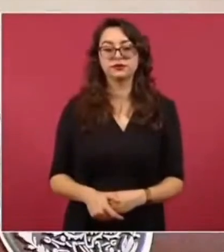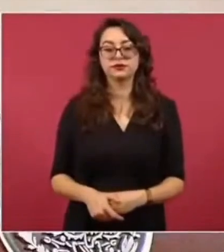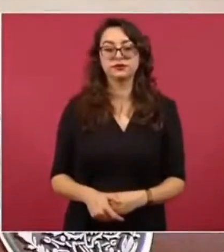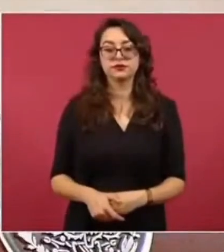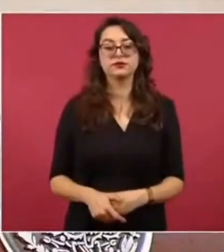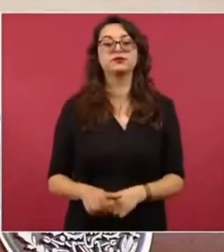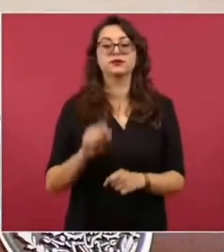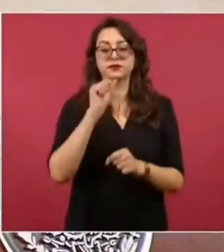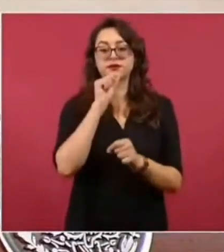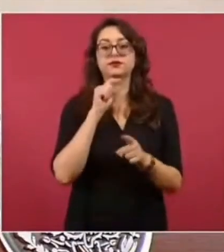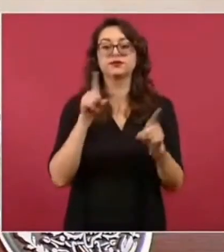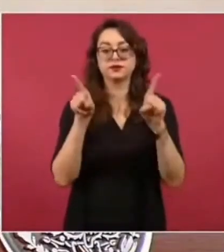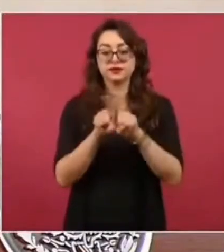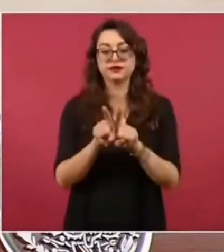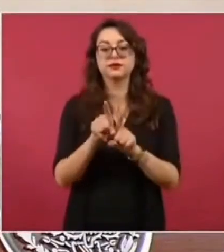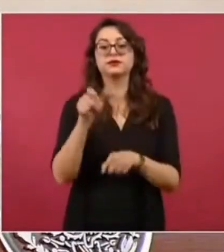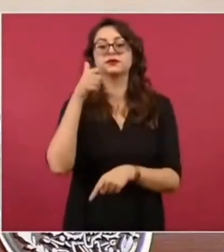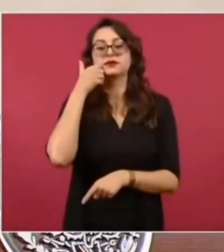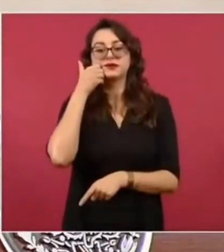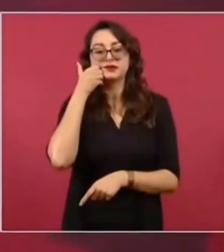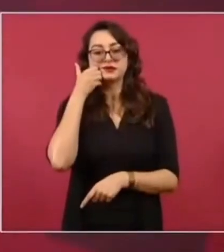pues reconocer y celebrar